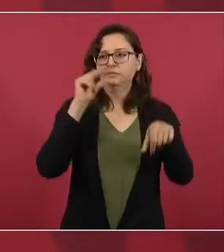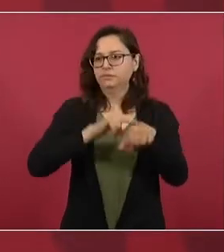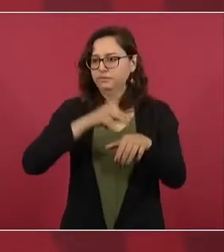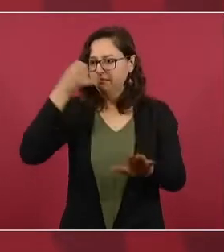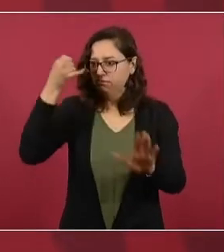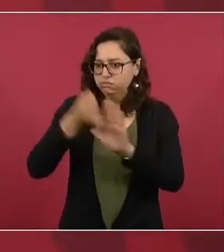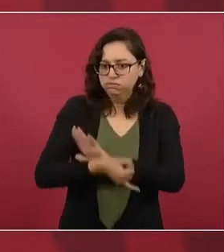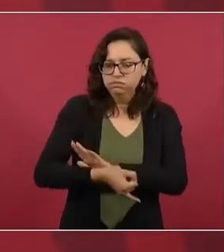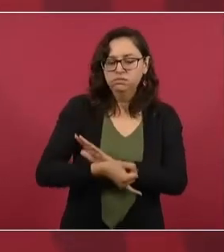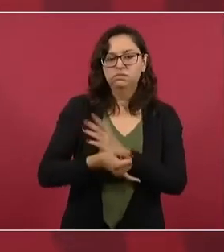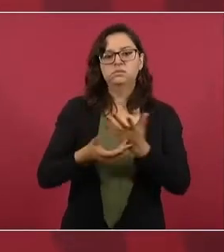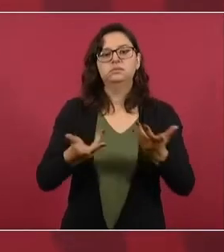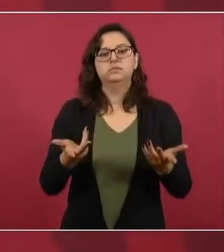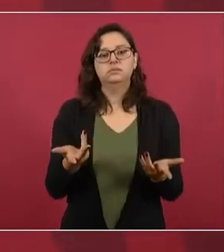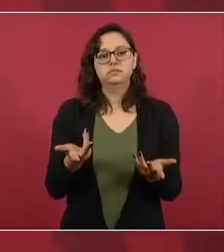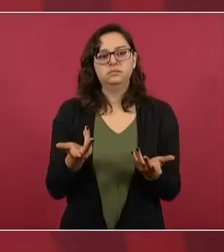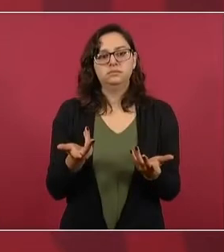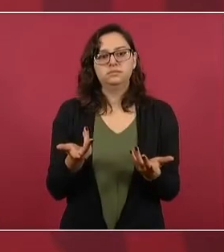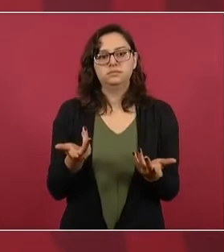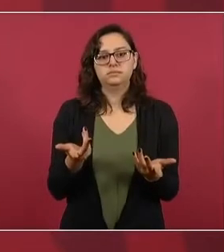especialistas,